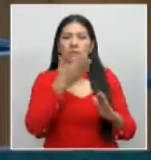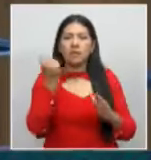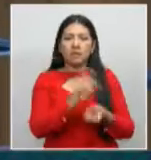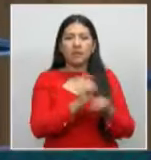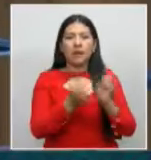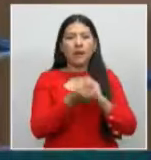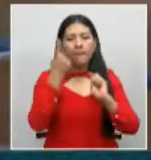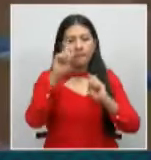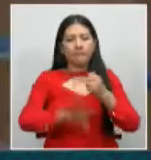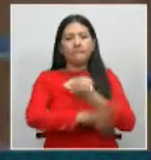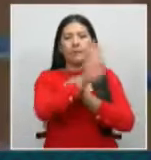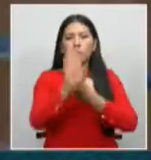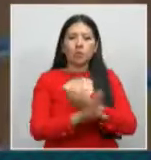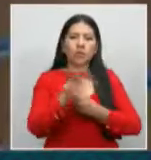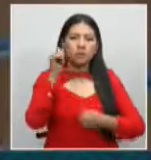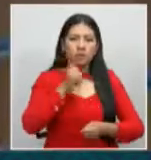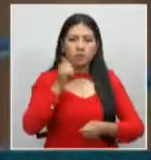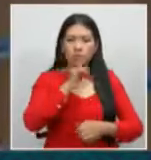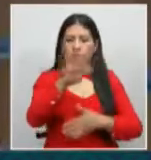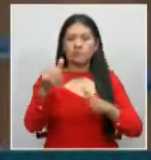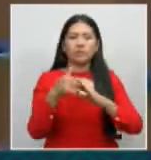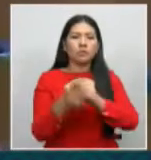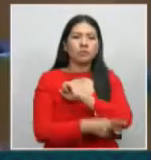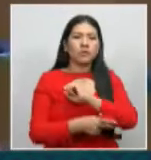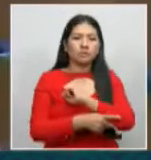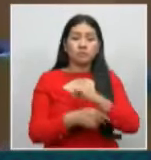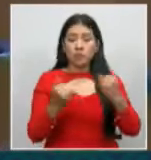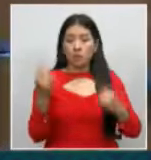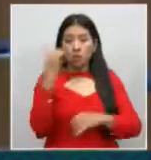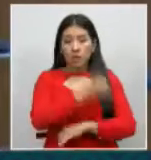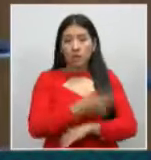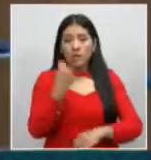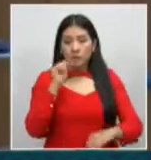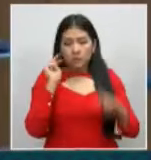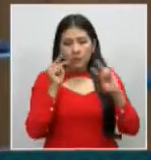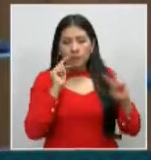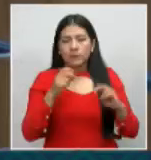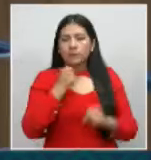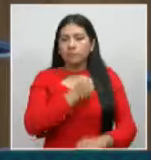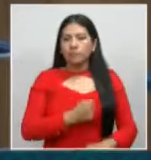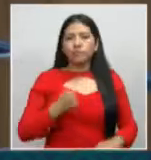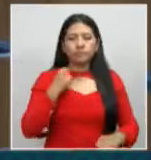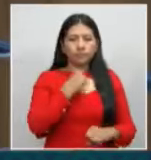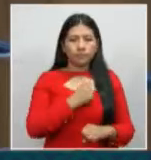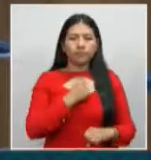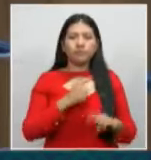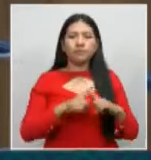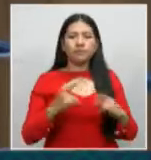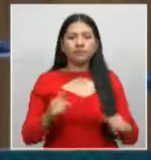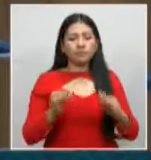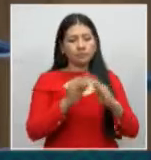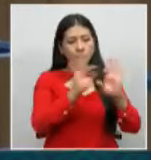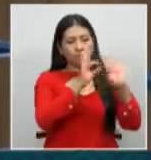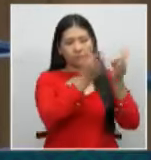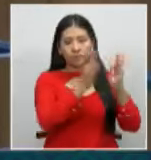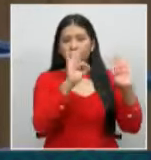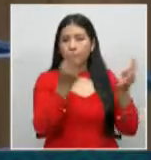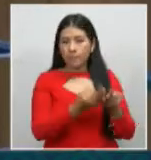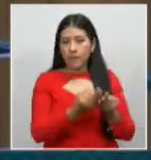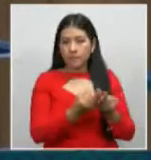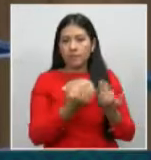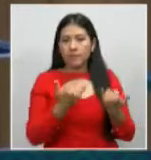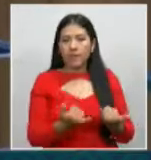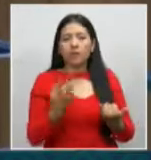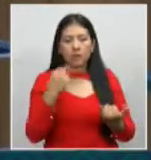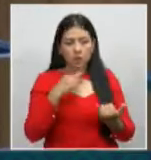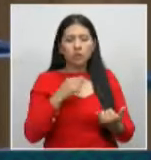nuestro país. Es una jornada cruel para nosotros, pero estén seguros, los familiares de las víctimas, que vamos a hacer todo